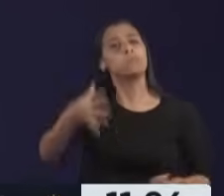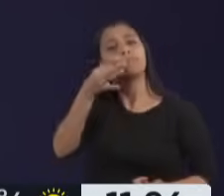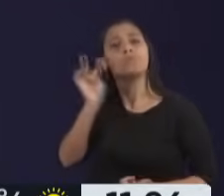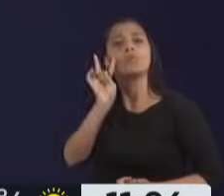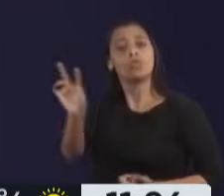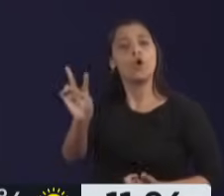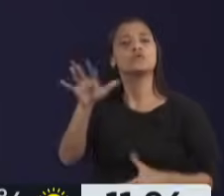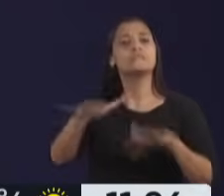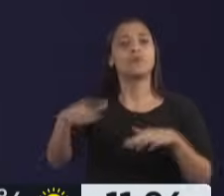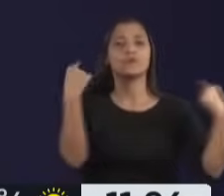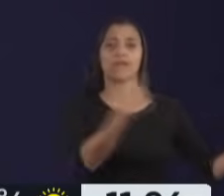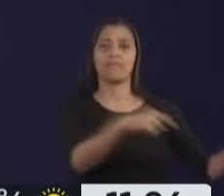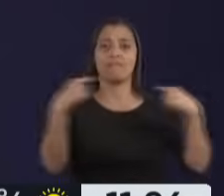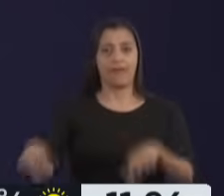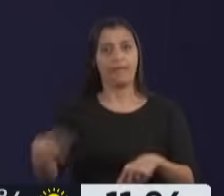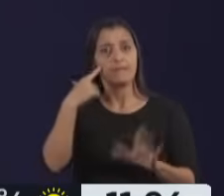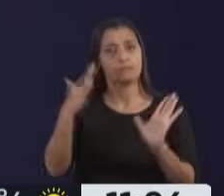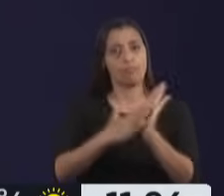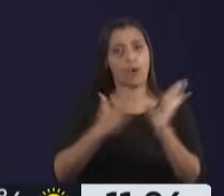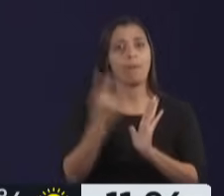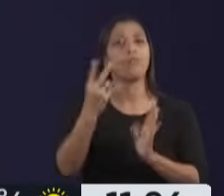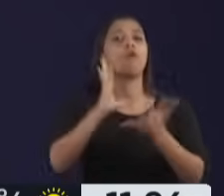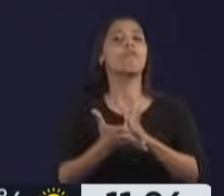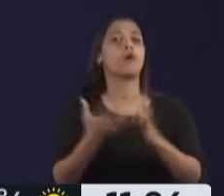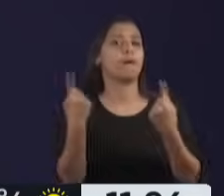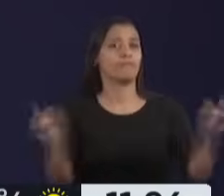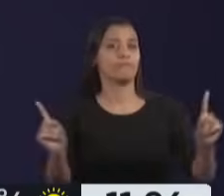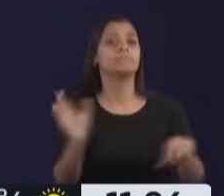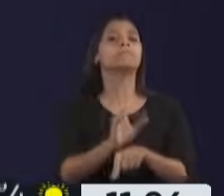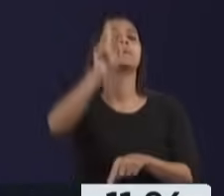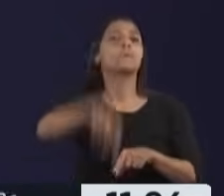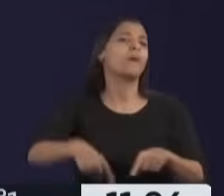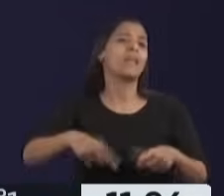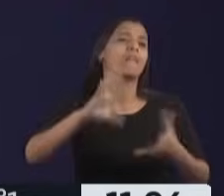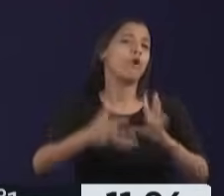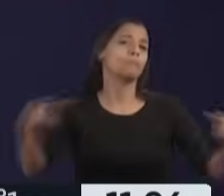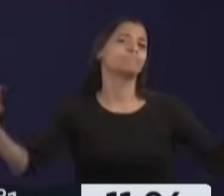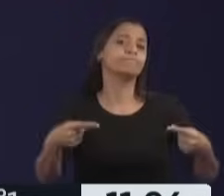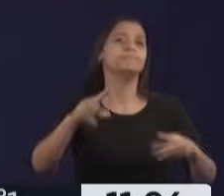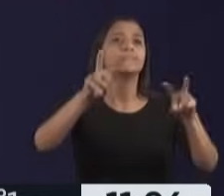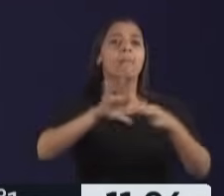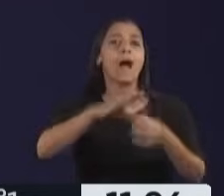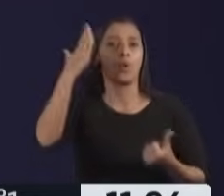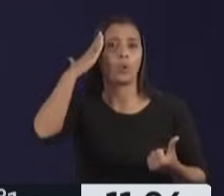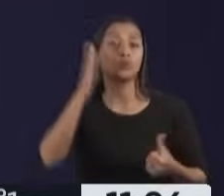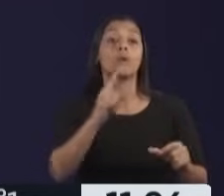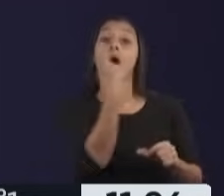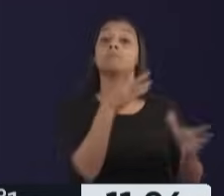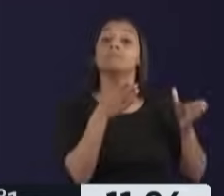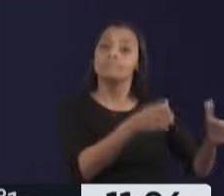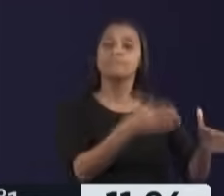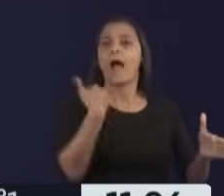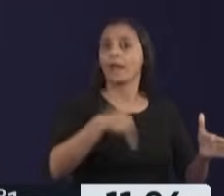muy distintos que grafican con bastante claridad la batalla cultural que estamos enfrentando. Por un lado, la Argentina